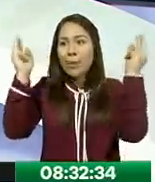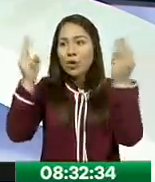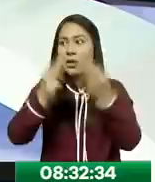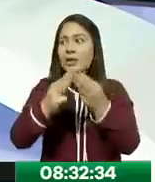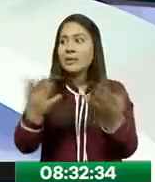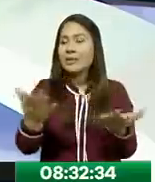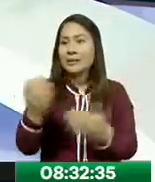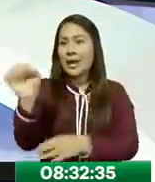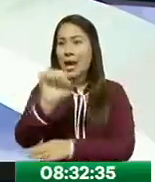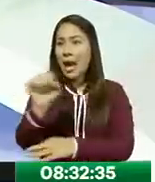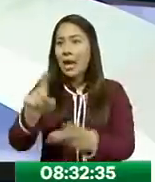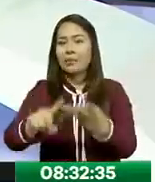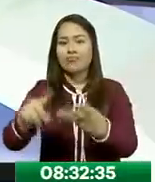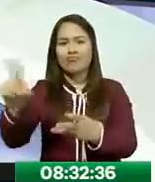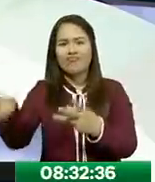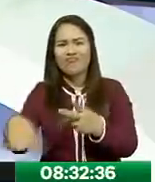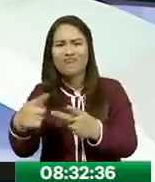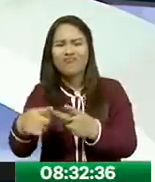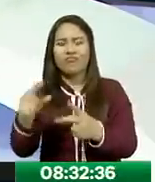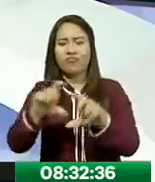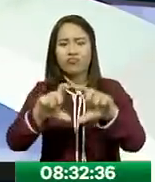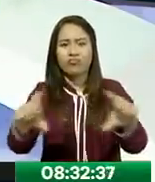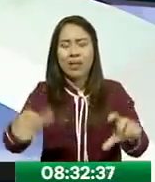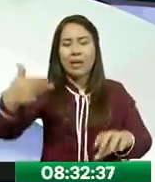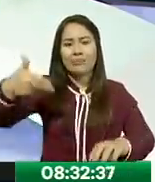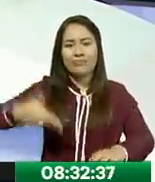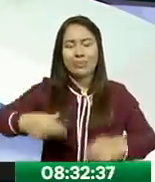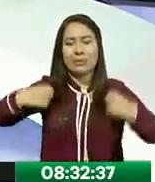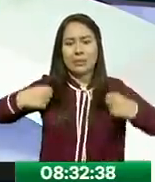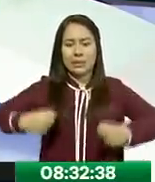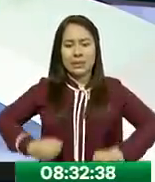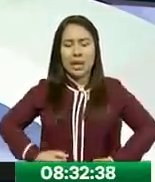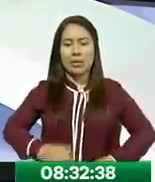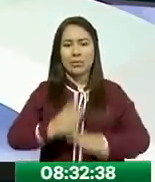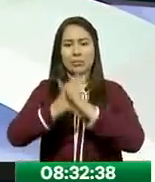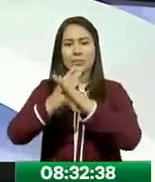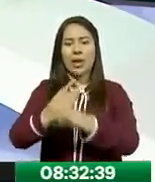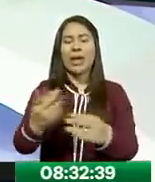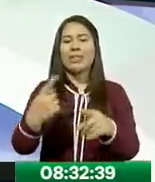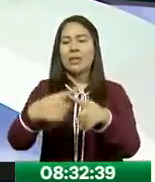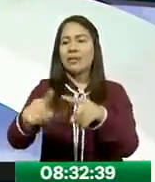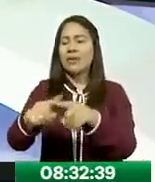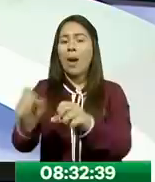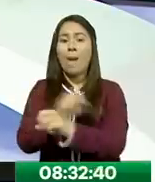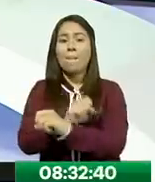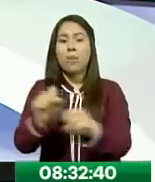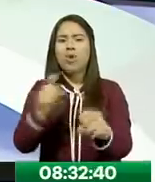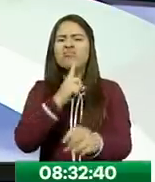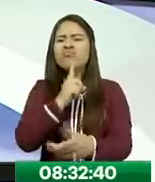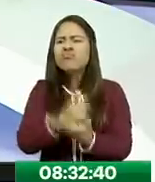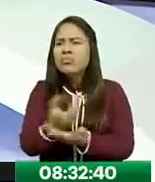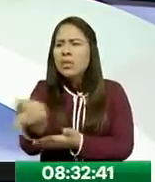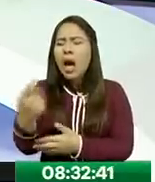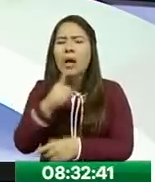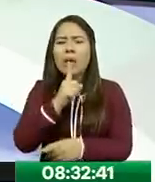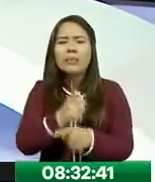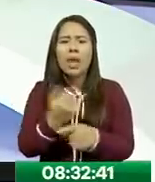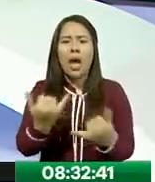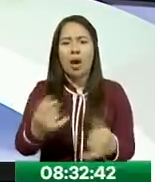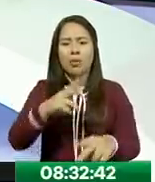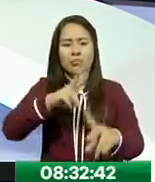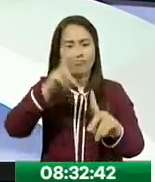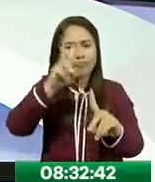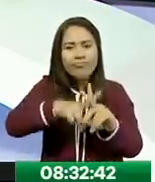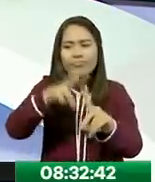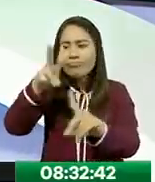Vehículos, partes y piezas de automotores, armas, chalecos, antibalas y unidades de explosivos fueron incautadas durante